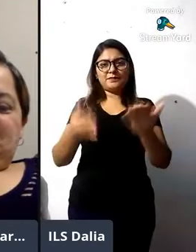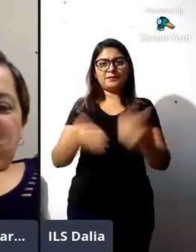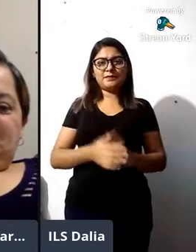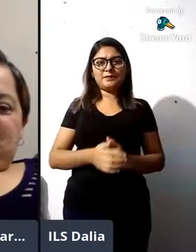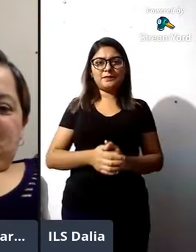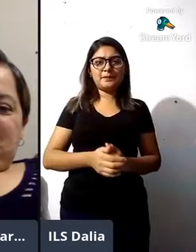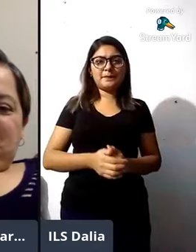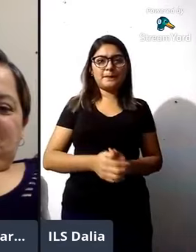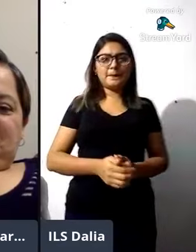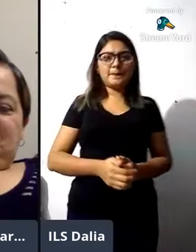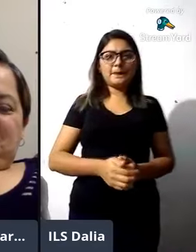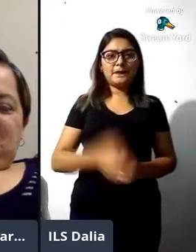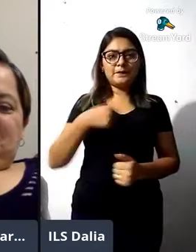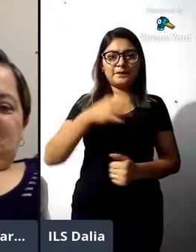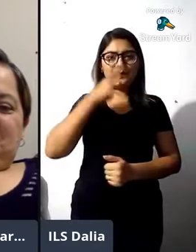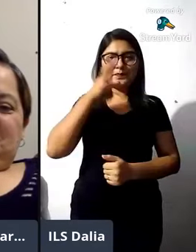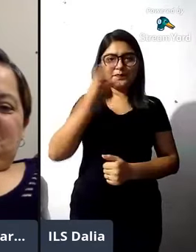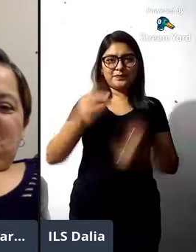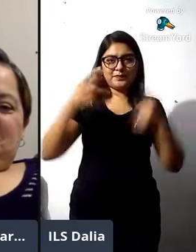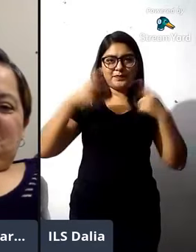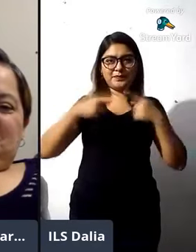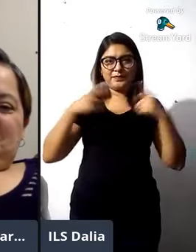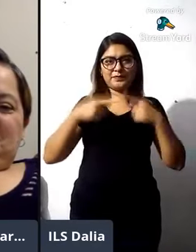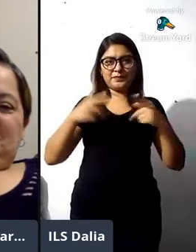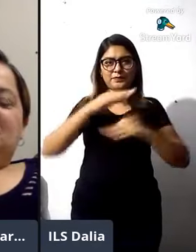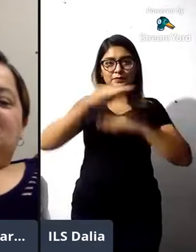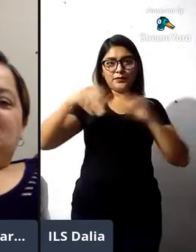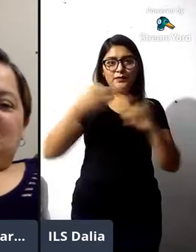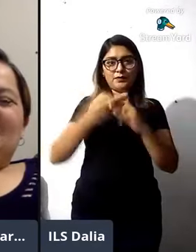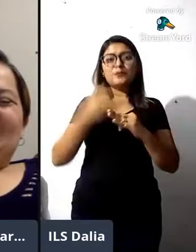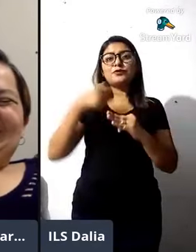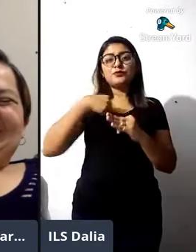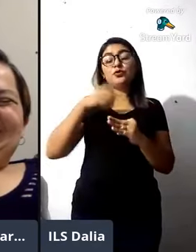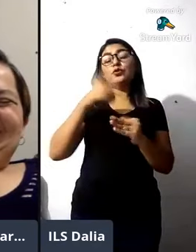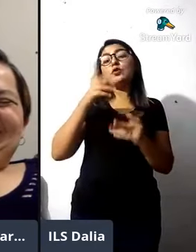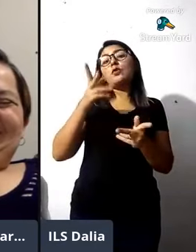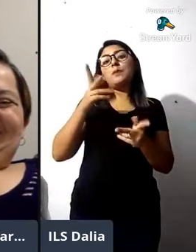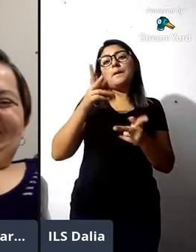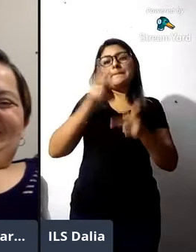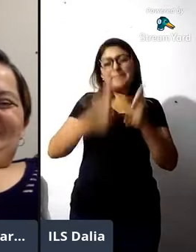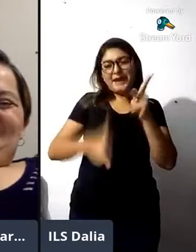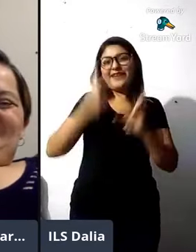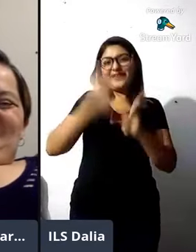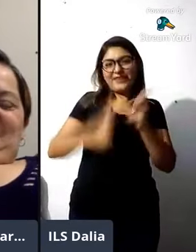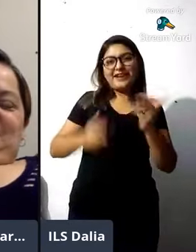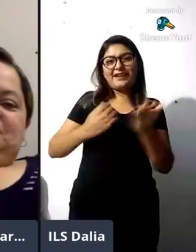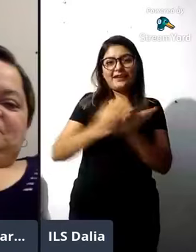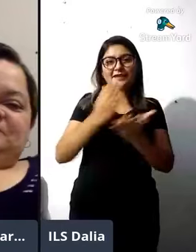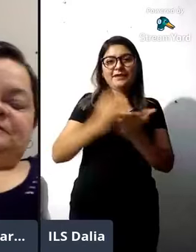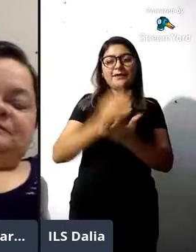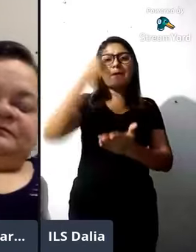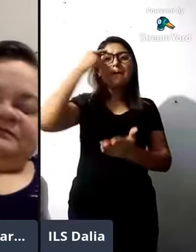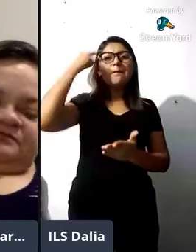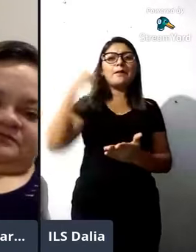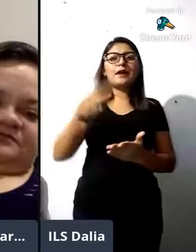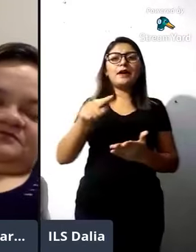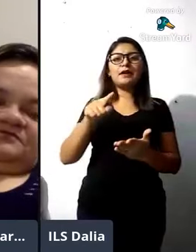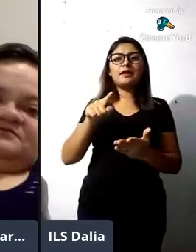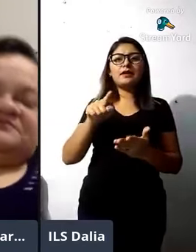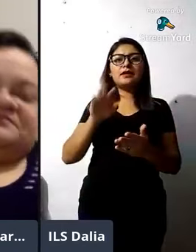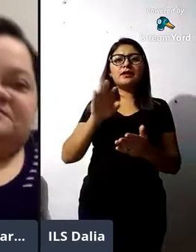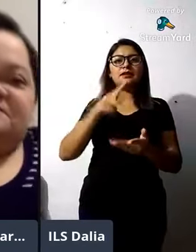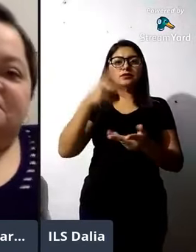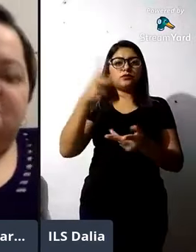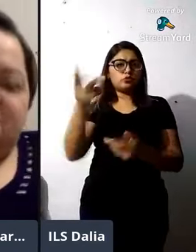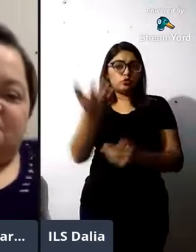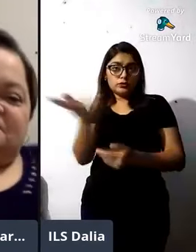a nuestra audiencia que estaré metiéndome constantemente para poderle dar lectura a